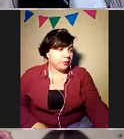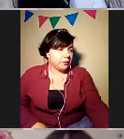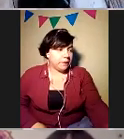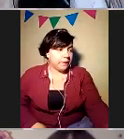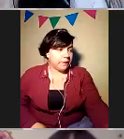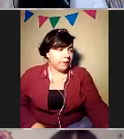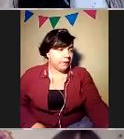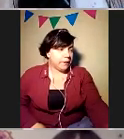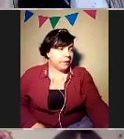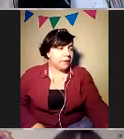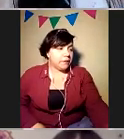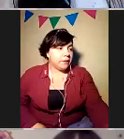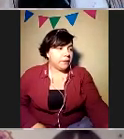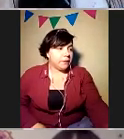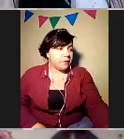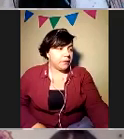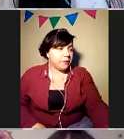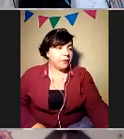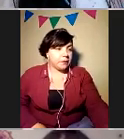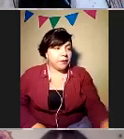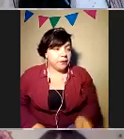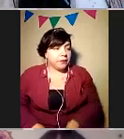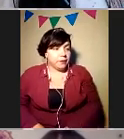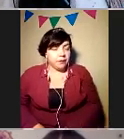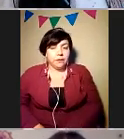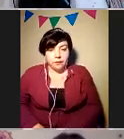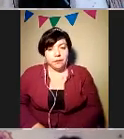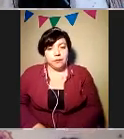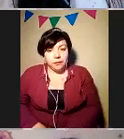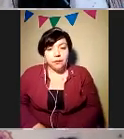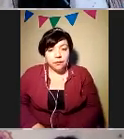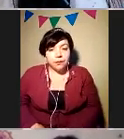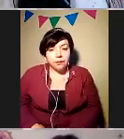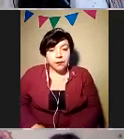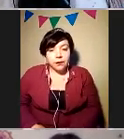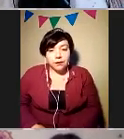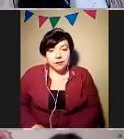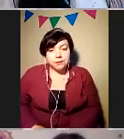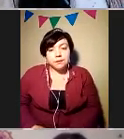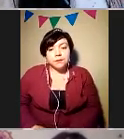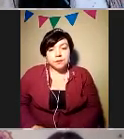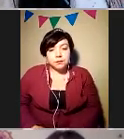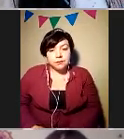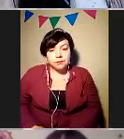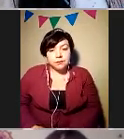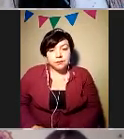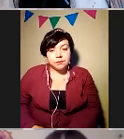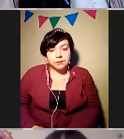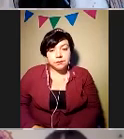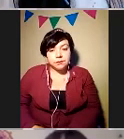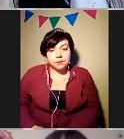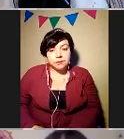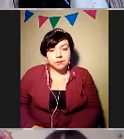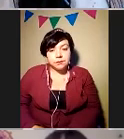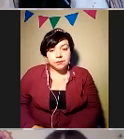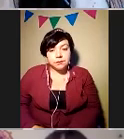Retail es uniforme, están en retail y se ven todas iguales. Y es porque también es un encasillamiento mental para que todos se vean iguales y